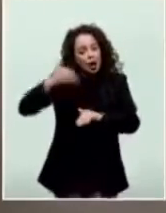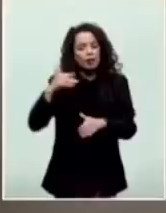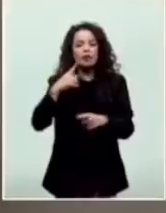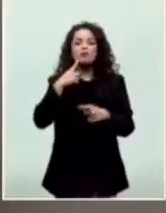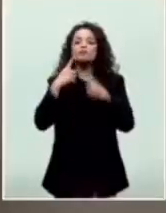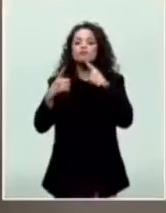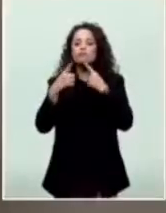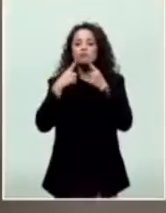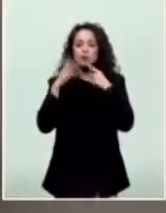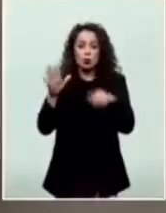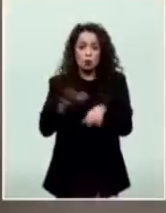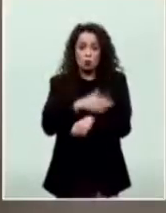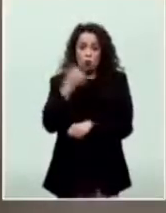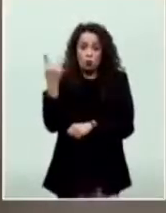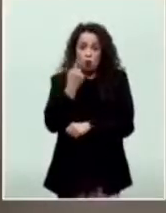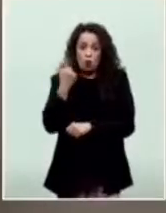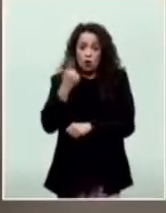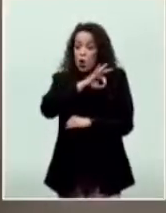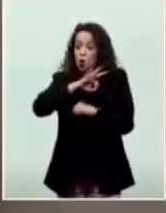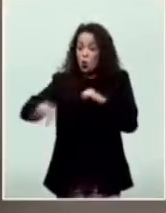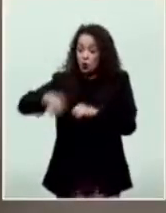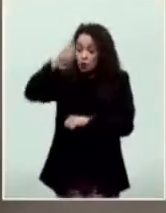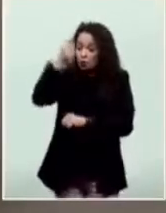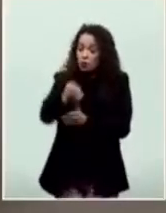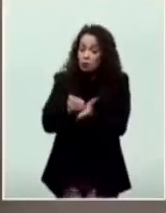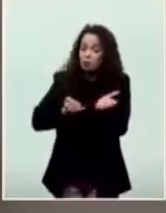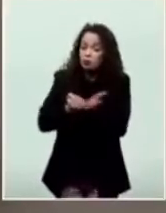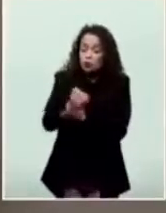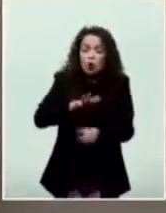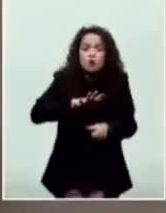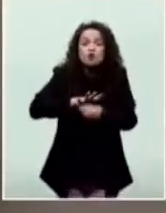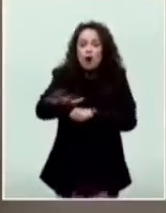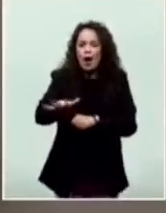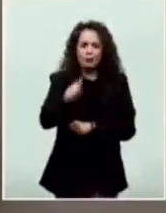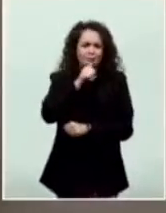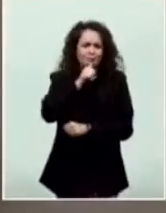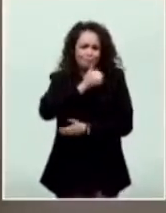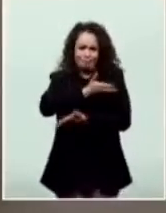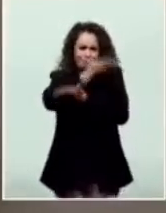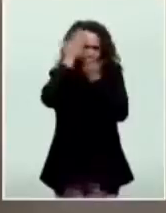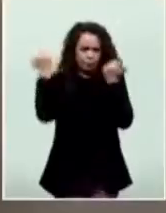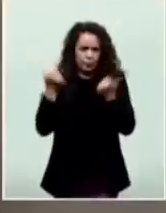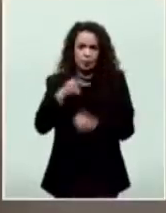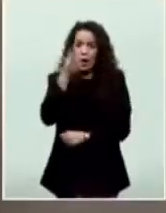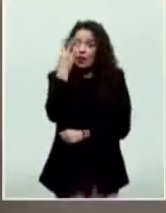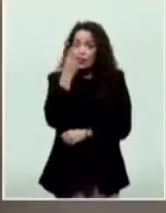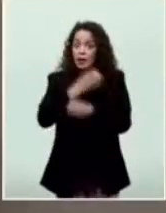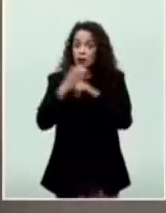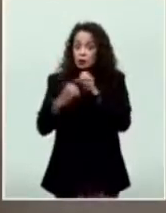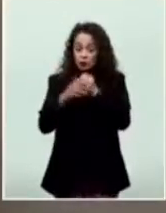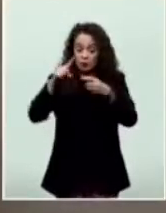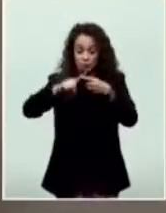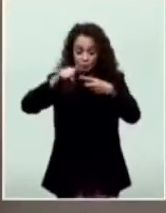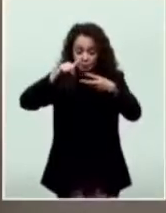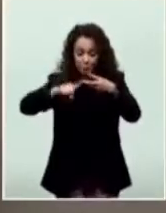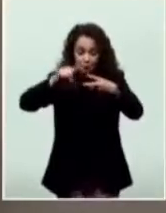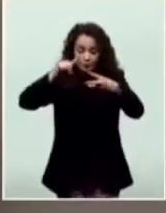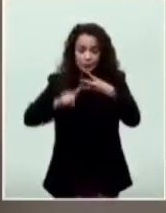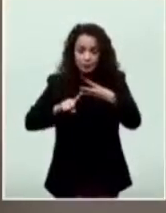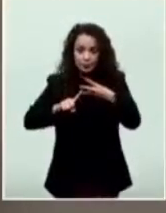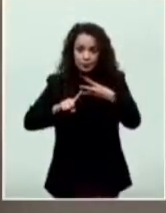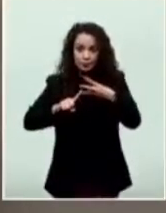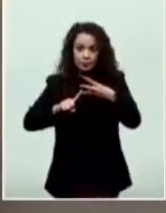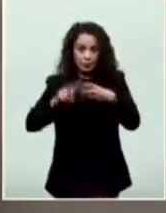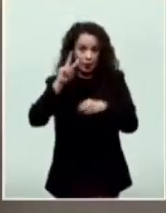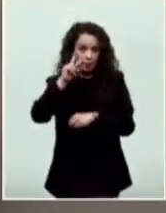sabemos qué vamos a resolver al final, pero digamos que son tres aspectos técnicos que de entrada, simplemente viendo